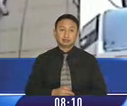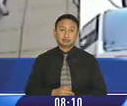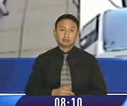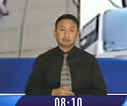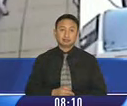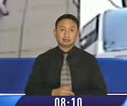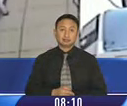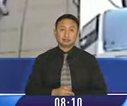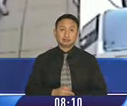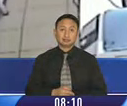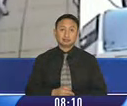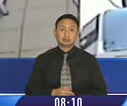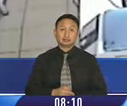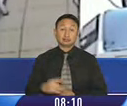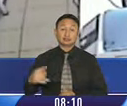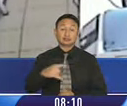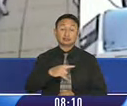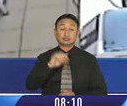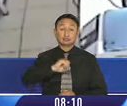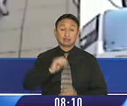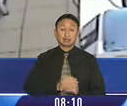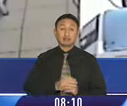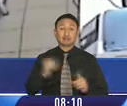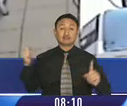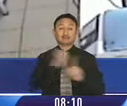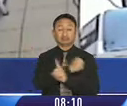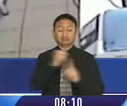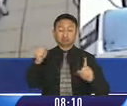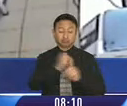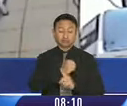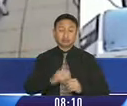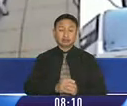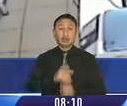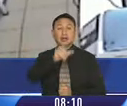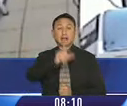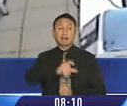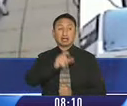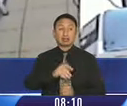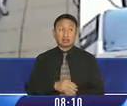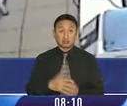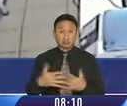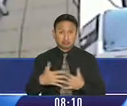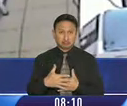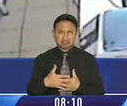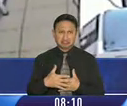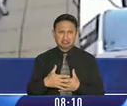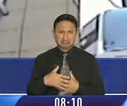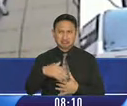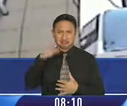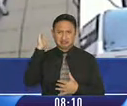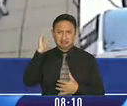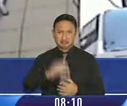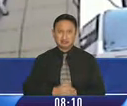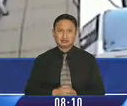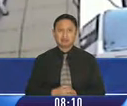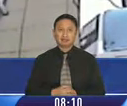quedaron a recibir el manoseo y los golpes de quienes, al parecer, no le tienen miedo a nada.